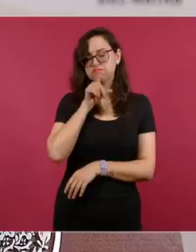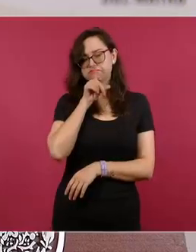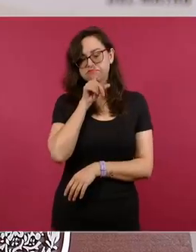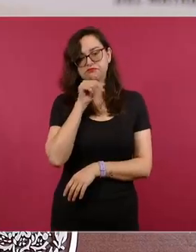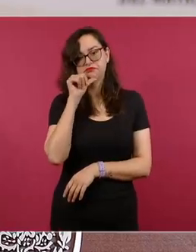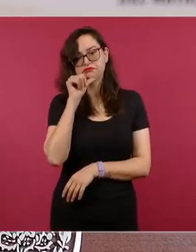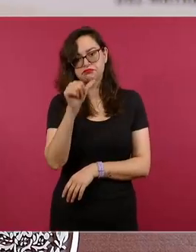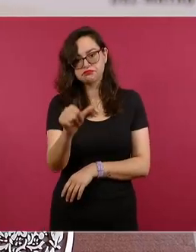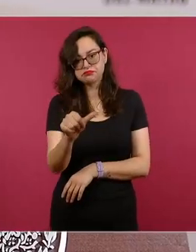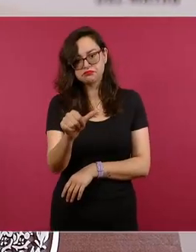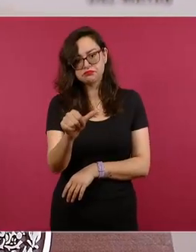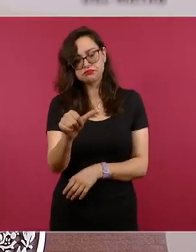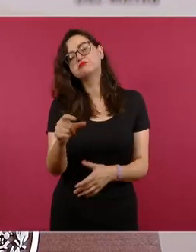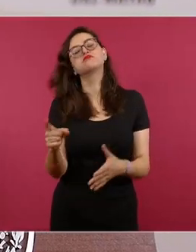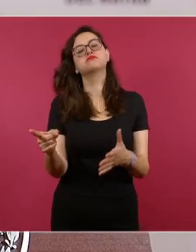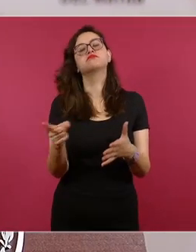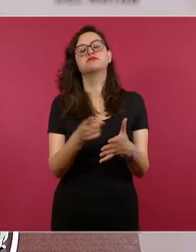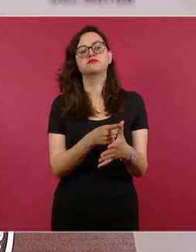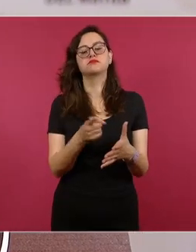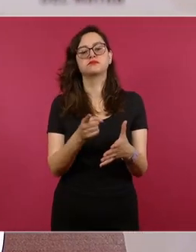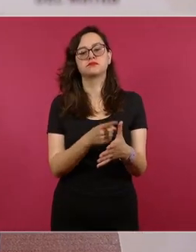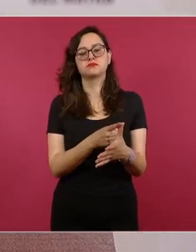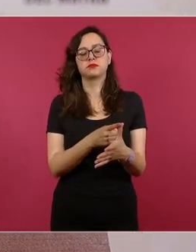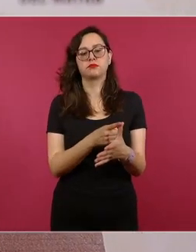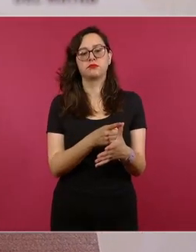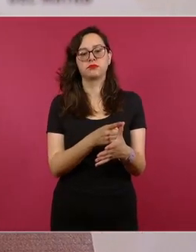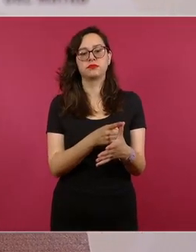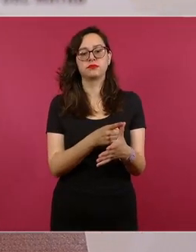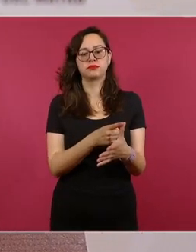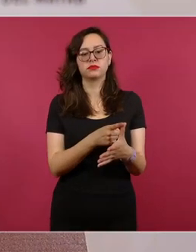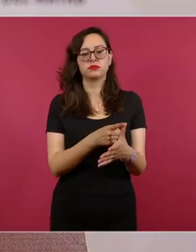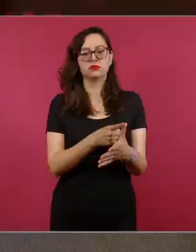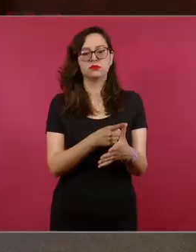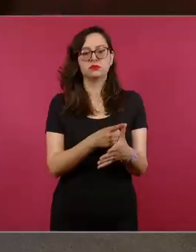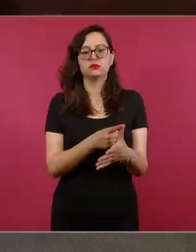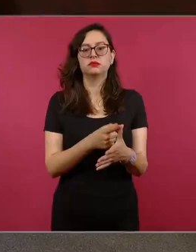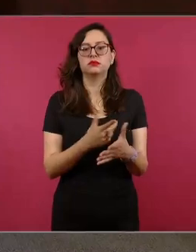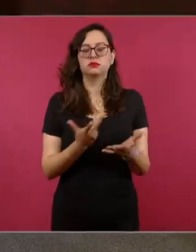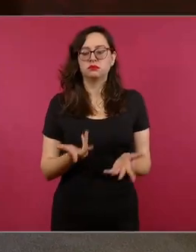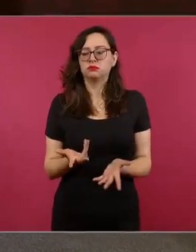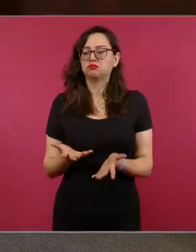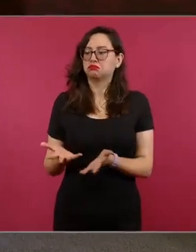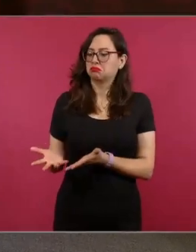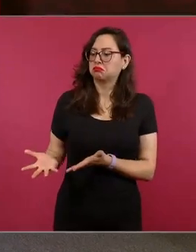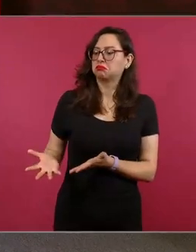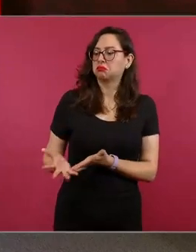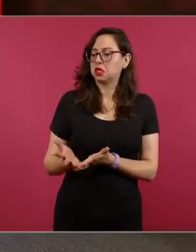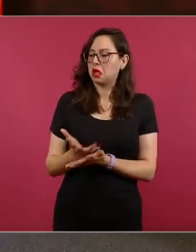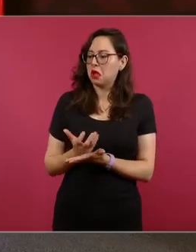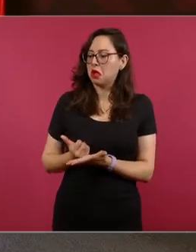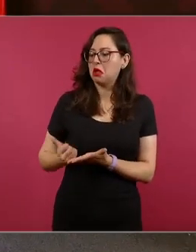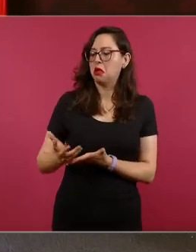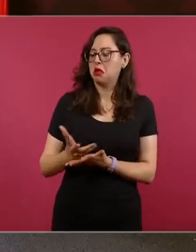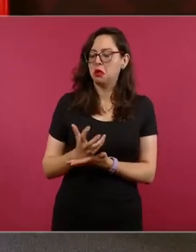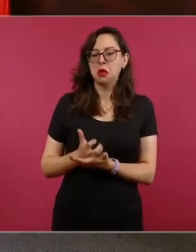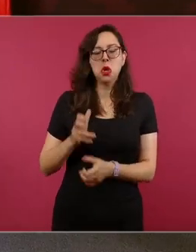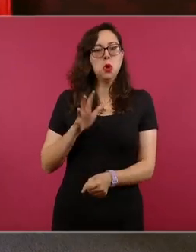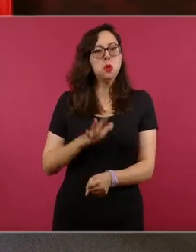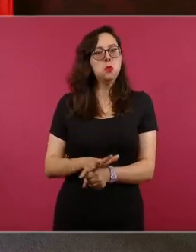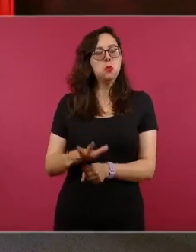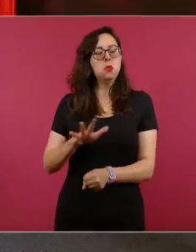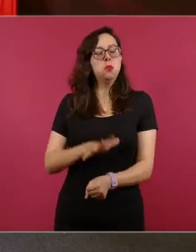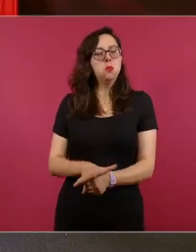Y una buena empresa es la que obtiene utilidades,